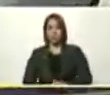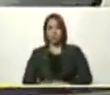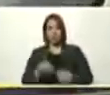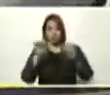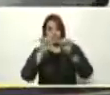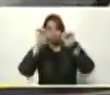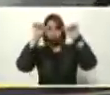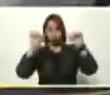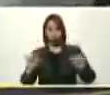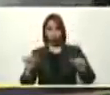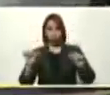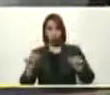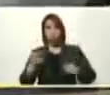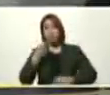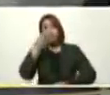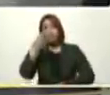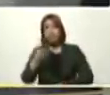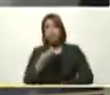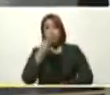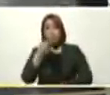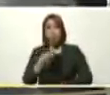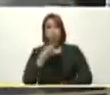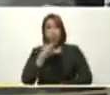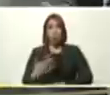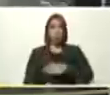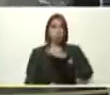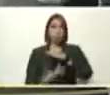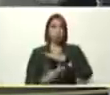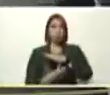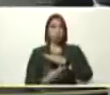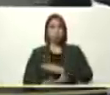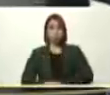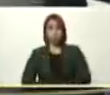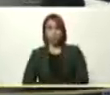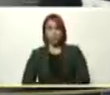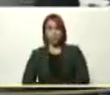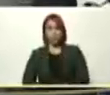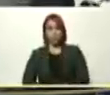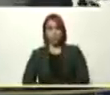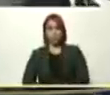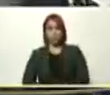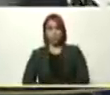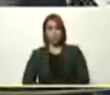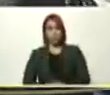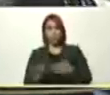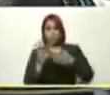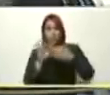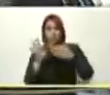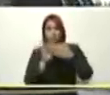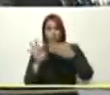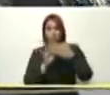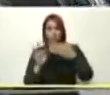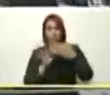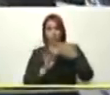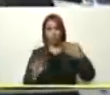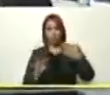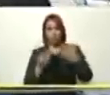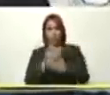sistema político y tecnológico que funcione perfecto,